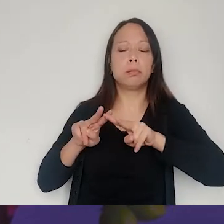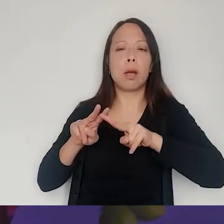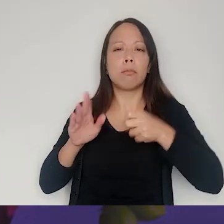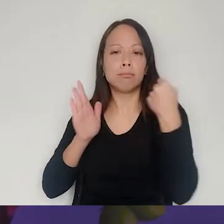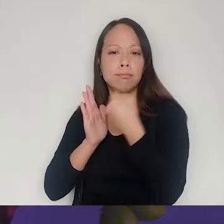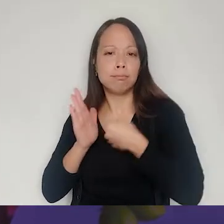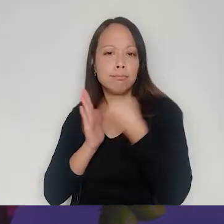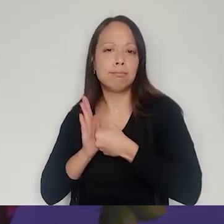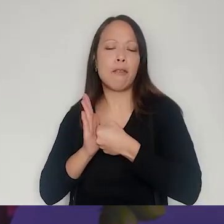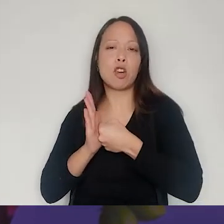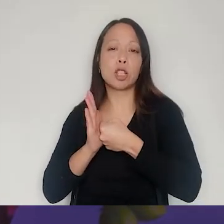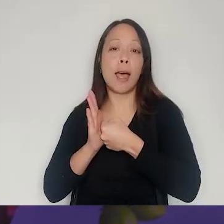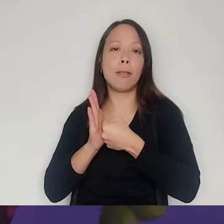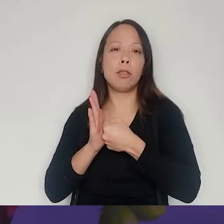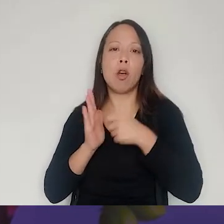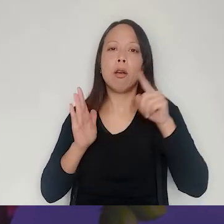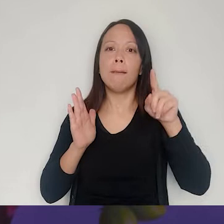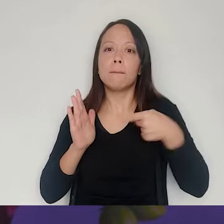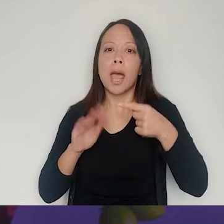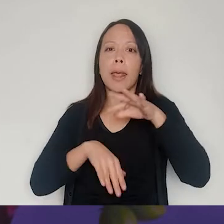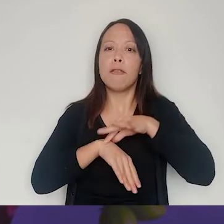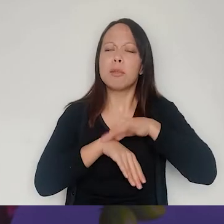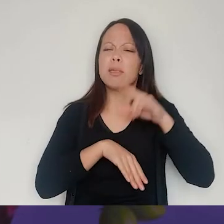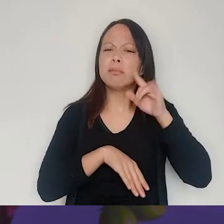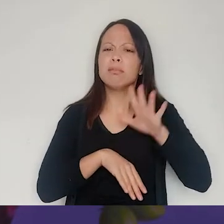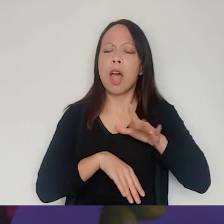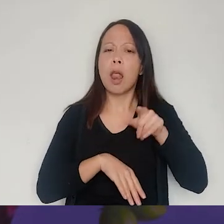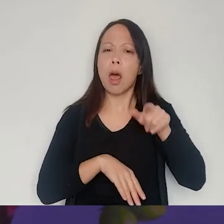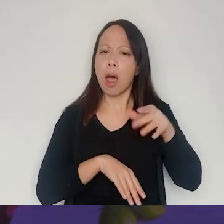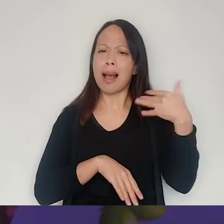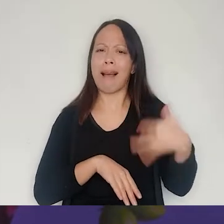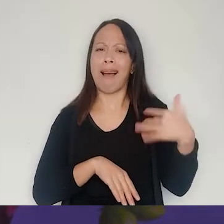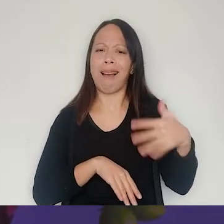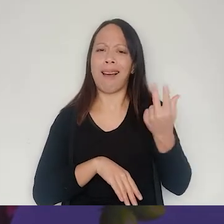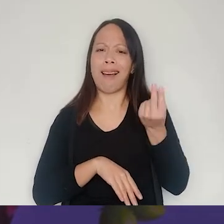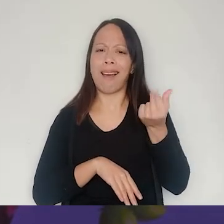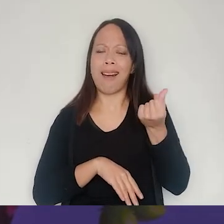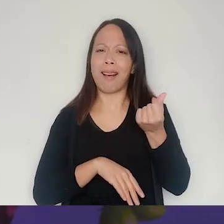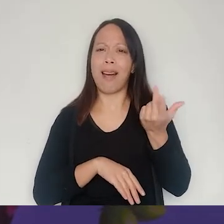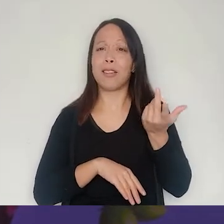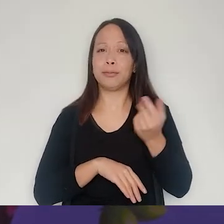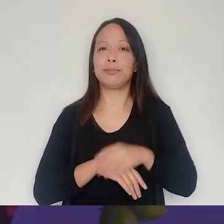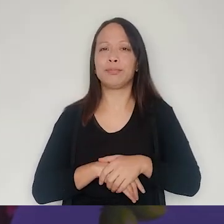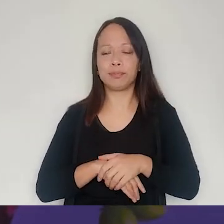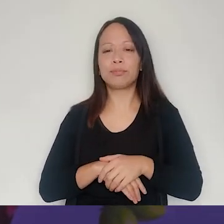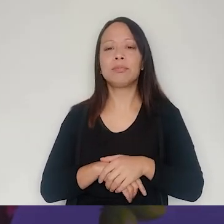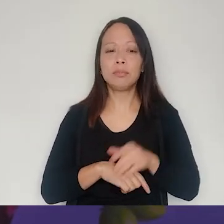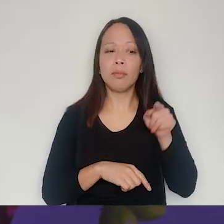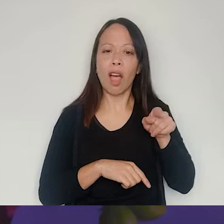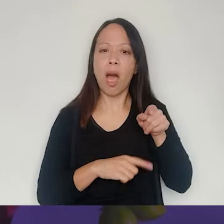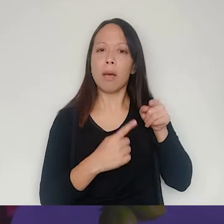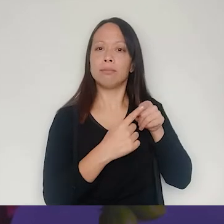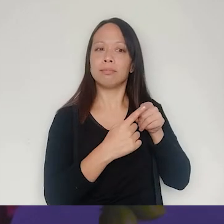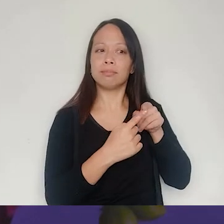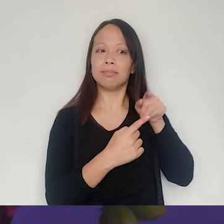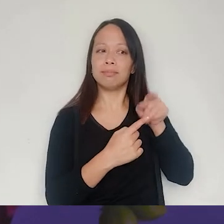o si el motivo es que estas enfermedades son más costosas. Y son más costosas porque todo apunta a que los casos